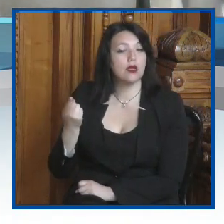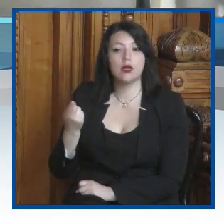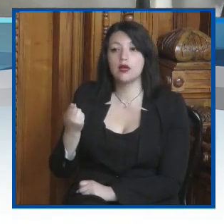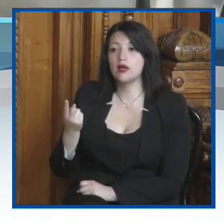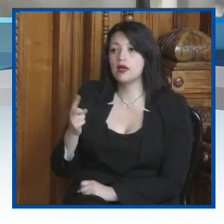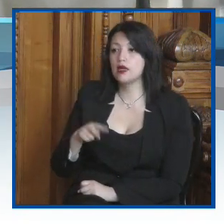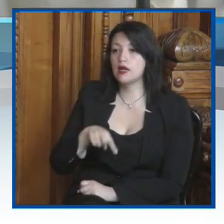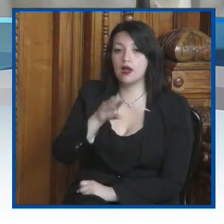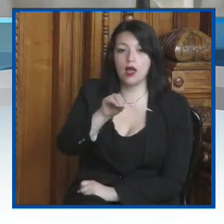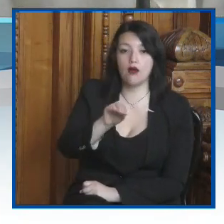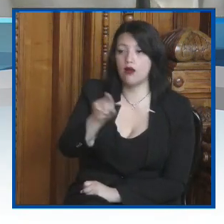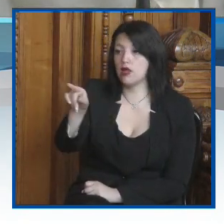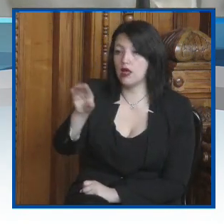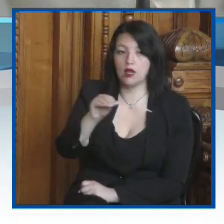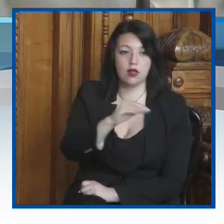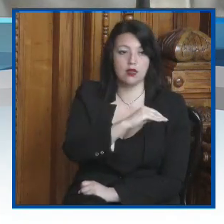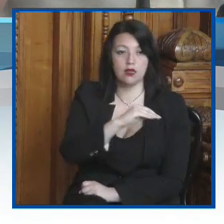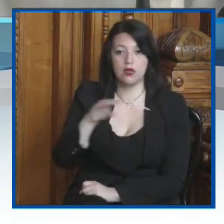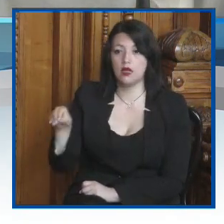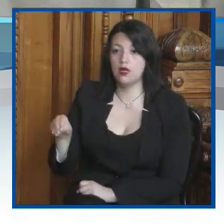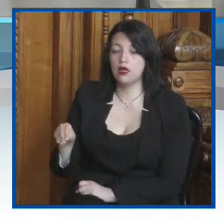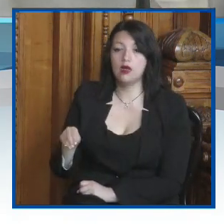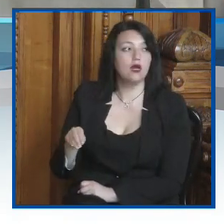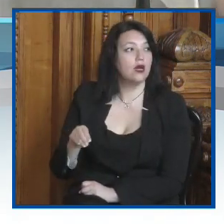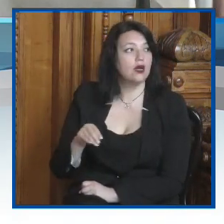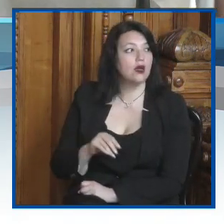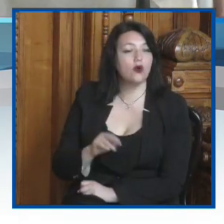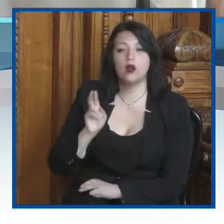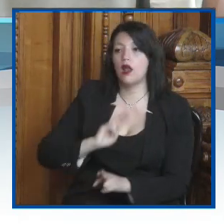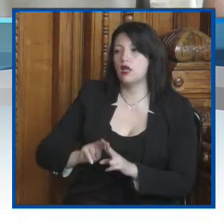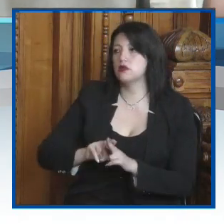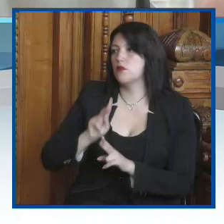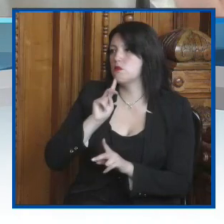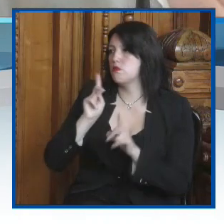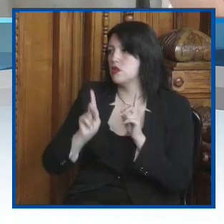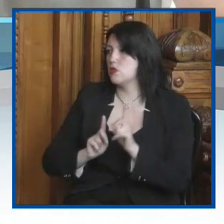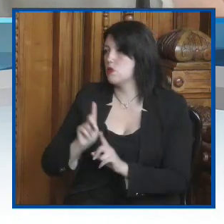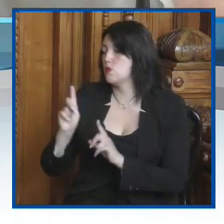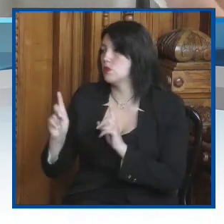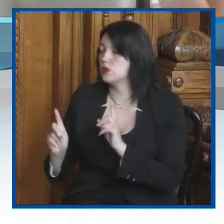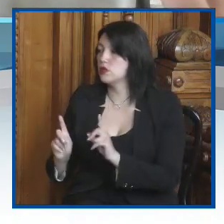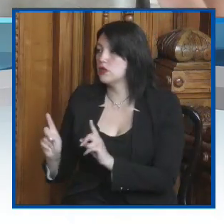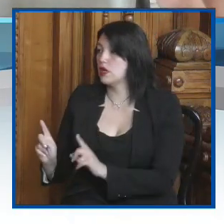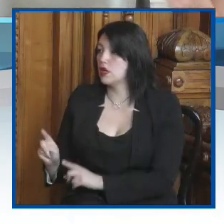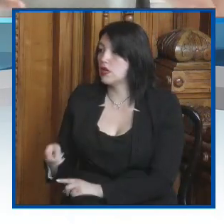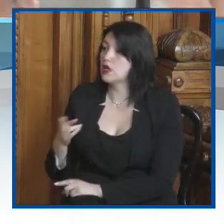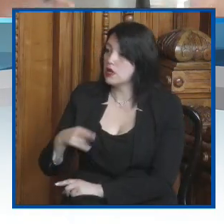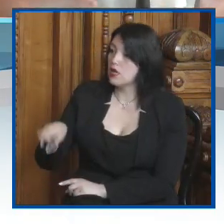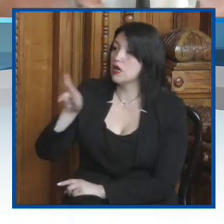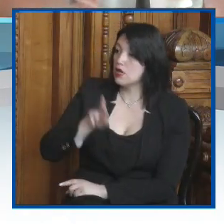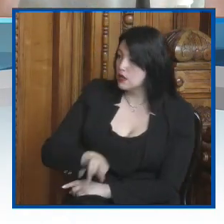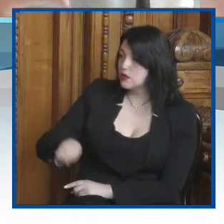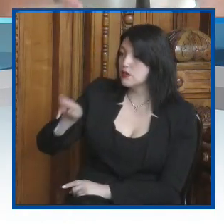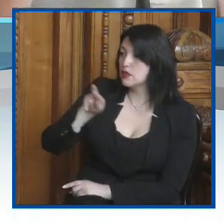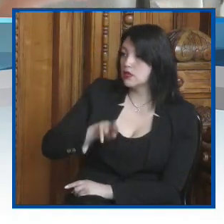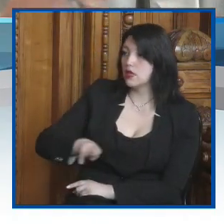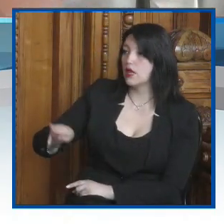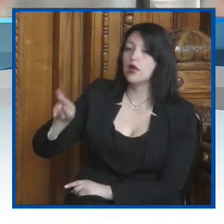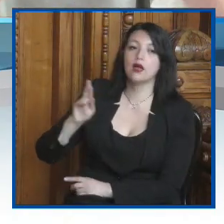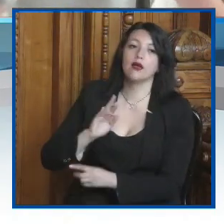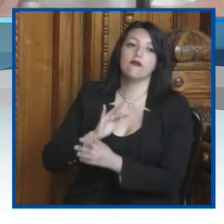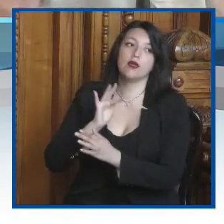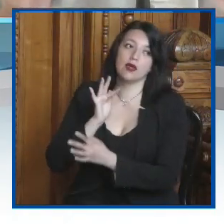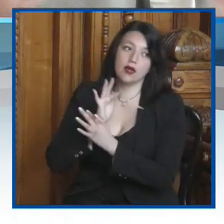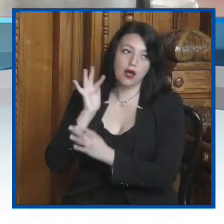es un testigo del fiscal, o le hacen preguntas y se queda y hay que retomar y decirle, bueno, al fiscal,